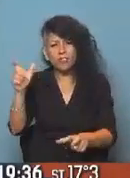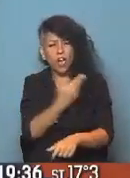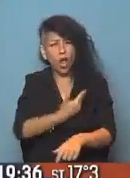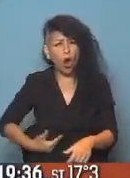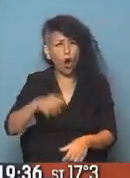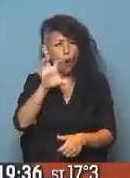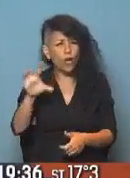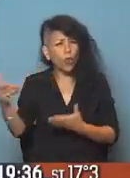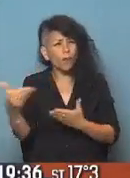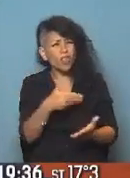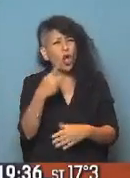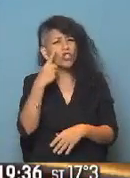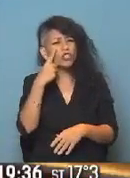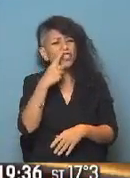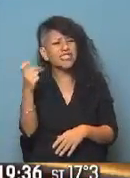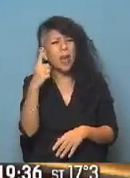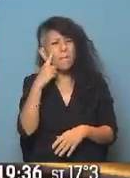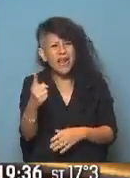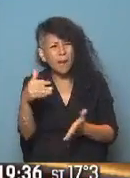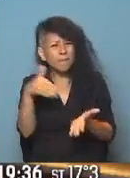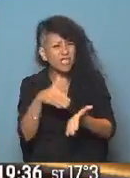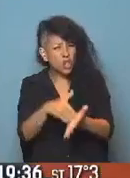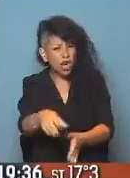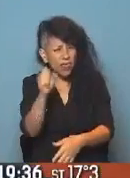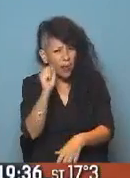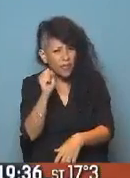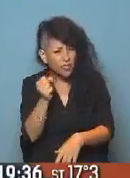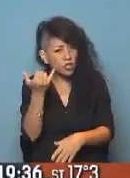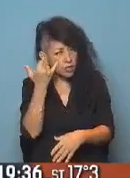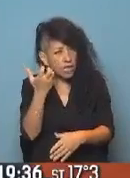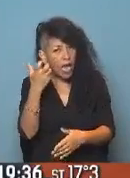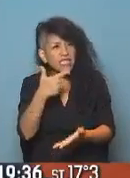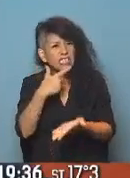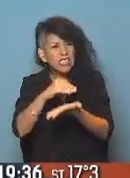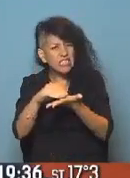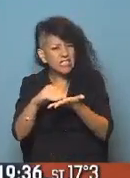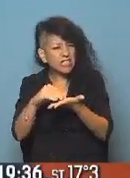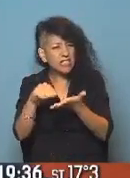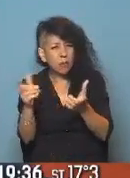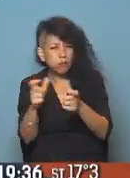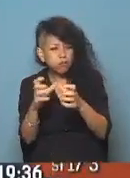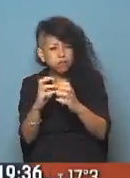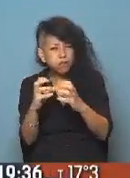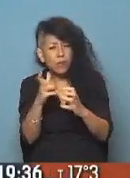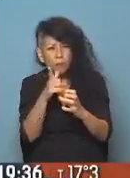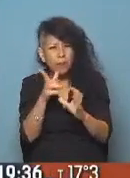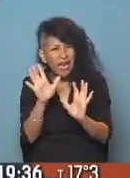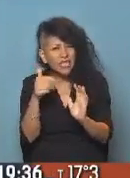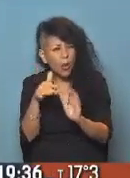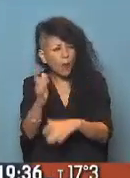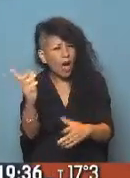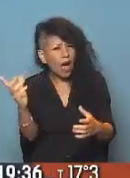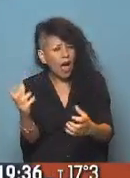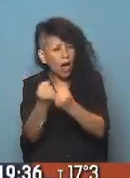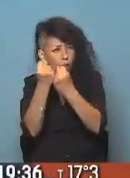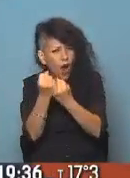estos 100.000 millones de pesos, ahora que ya la cuestión se está tratando en el Senado, cuando había prácticamente un acuerdo para que las modificaciones en todo